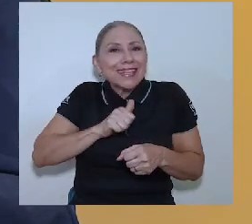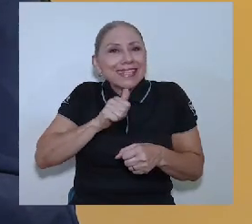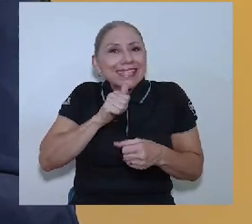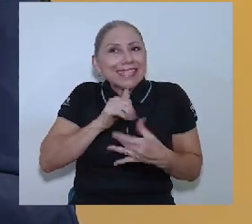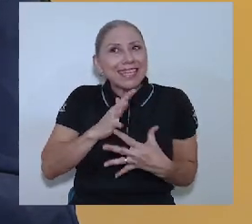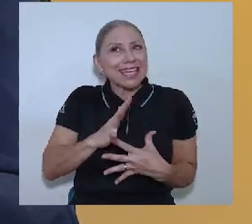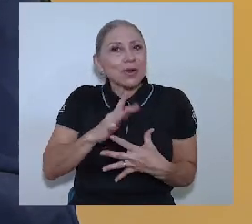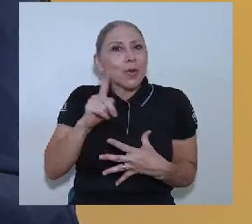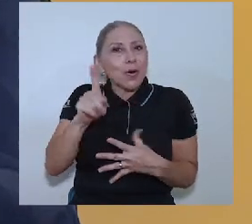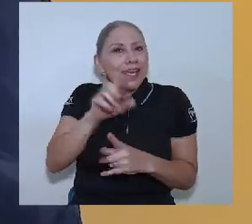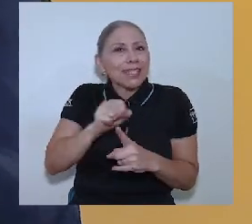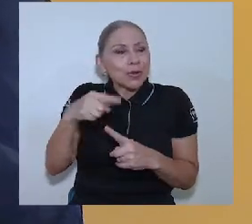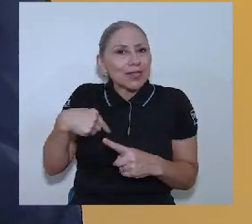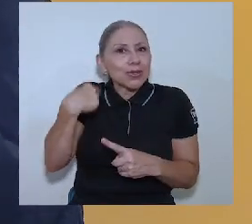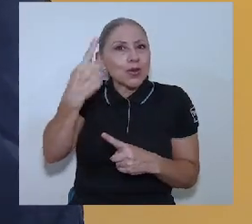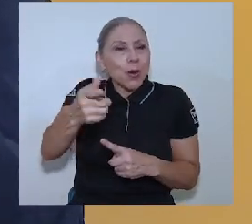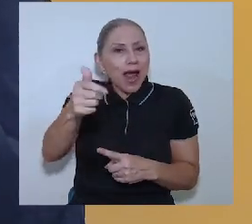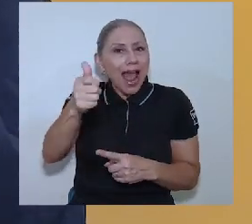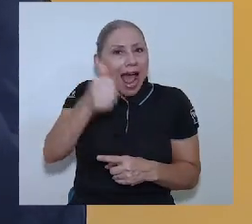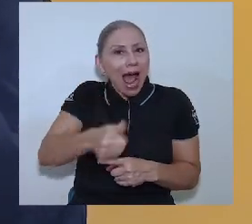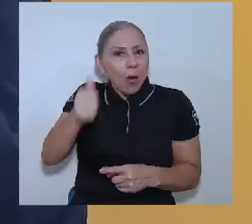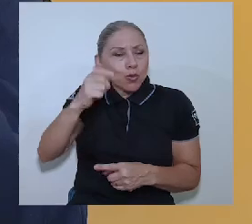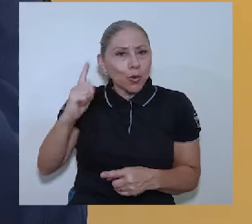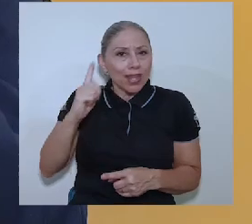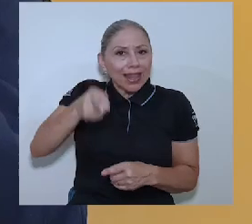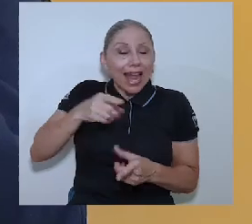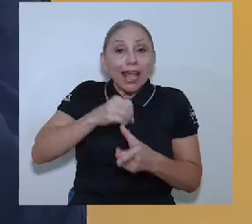ímpetu autoritario, un eventual ímpetu